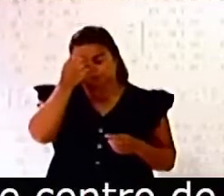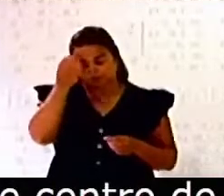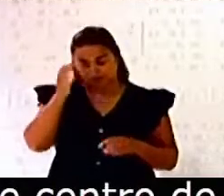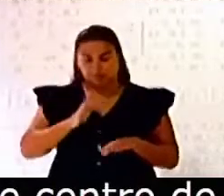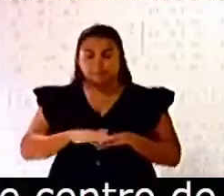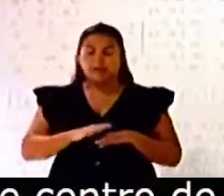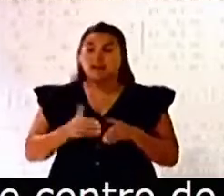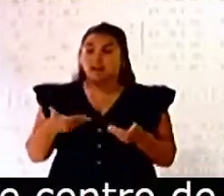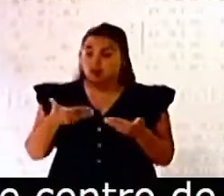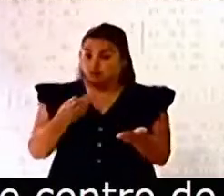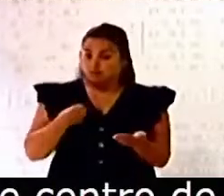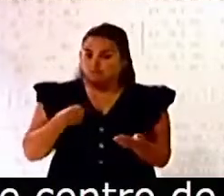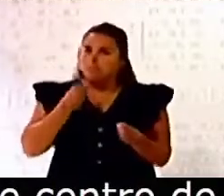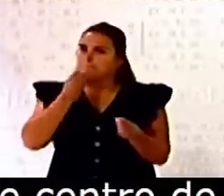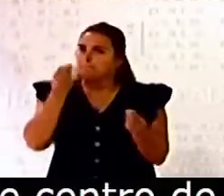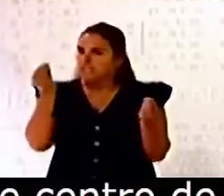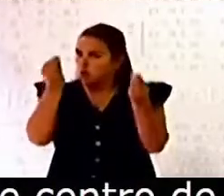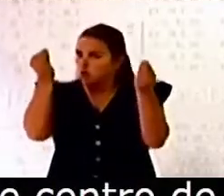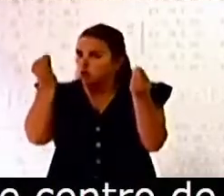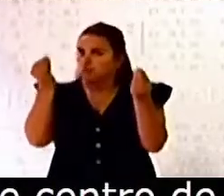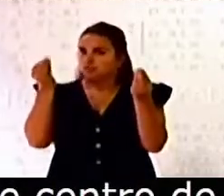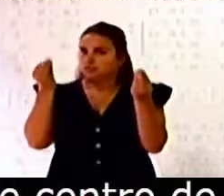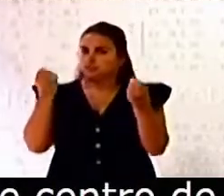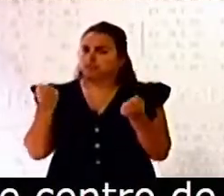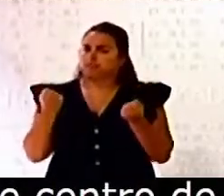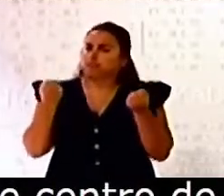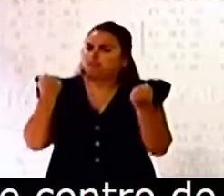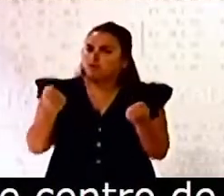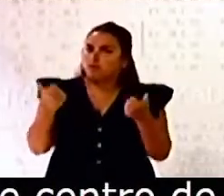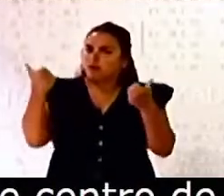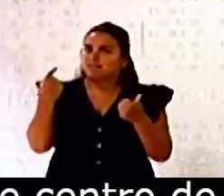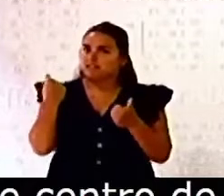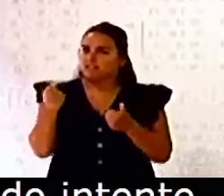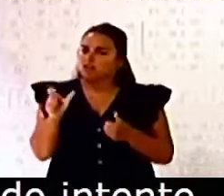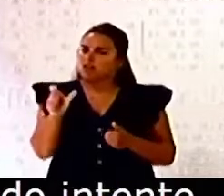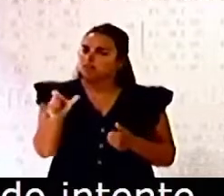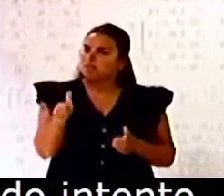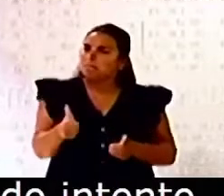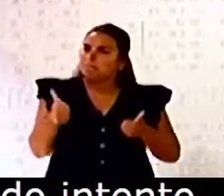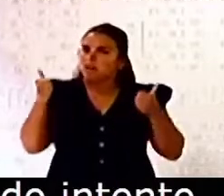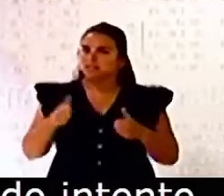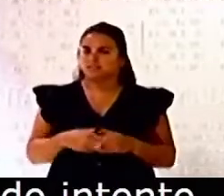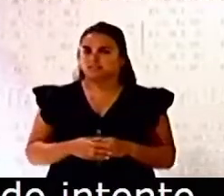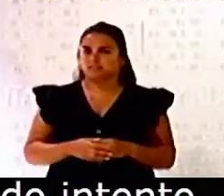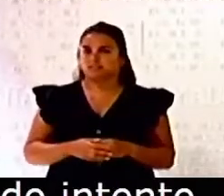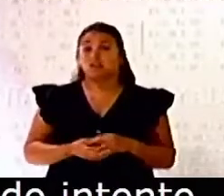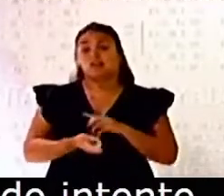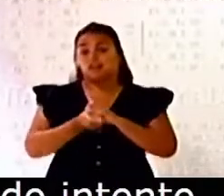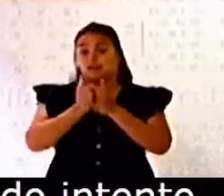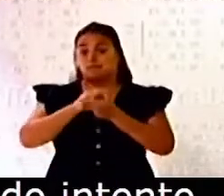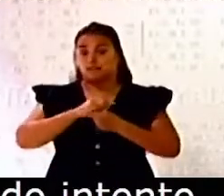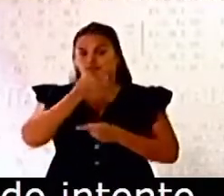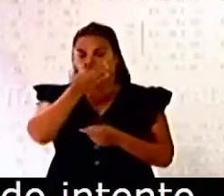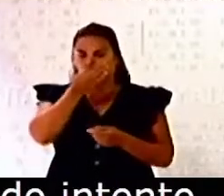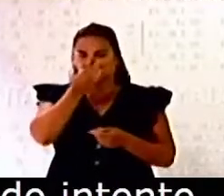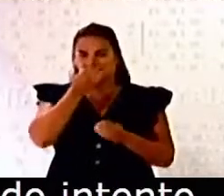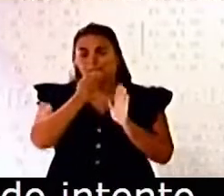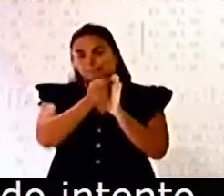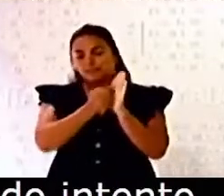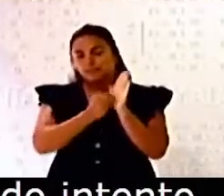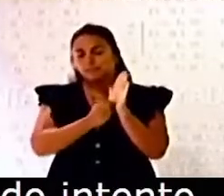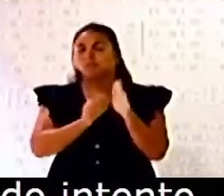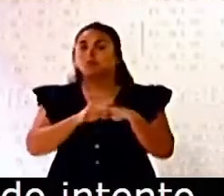estas ayudas, intensificando la cuantía de las mismas y cambiando, por tanto, los parámetros para que